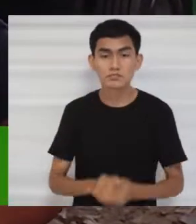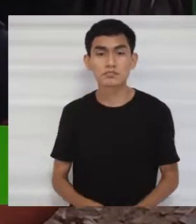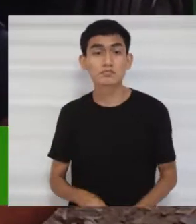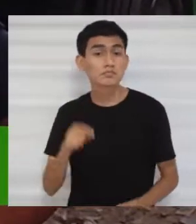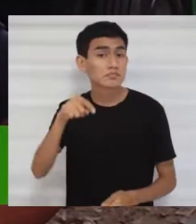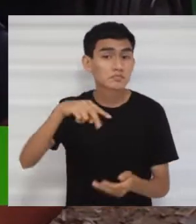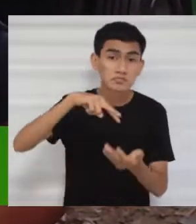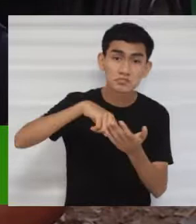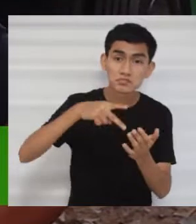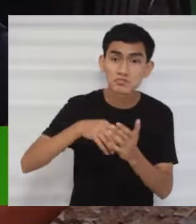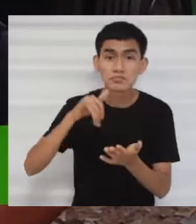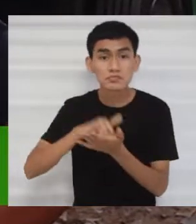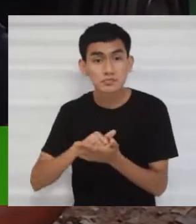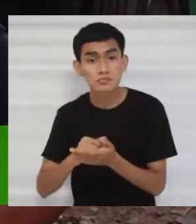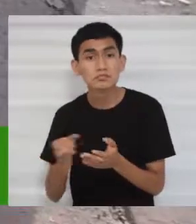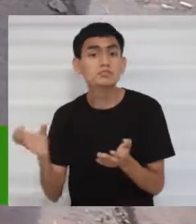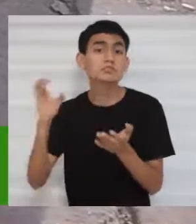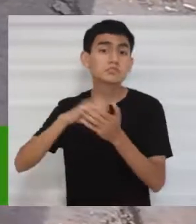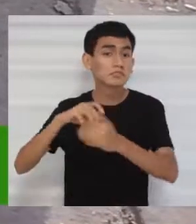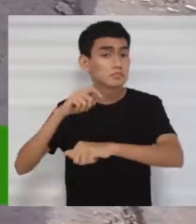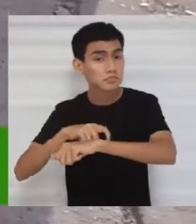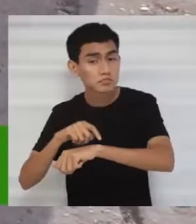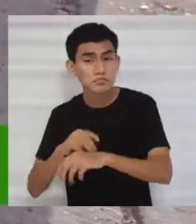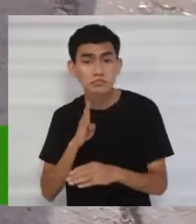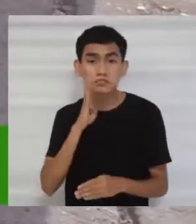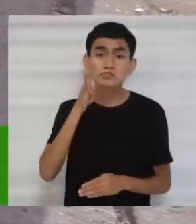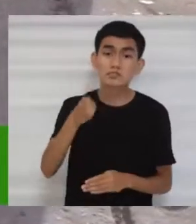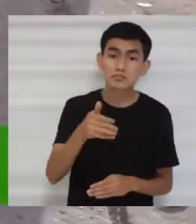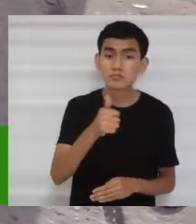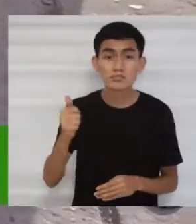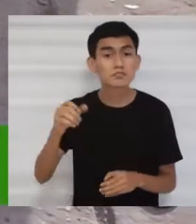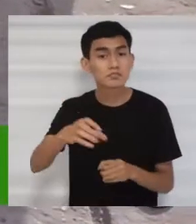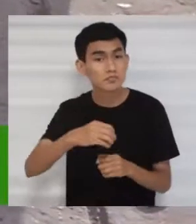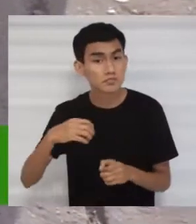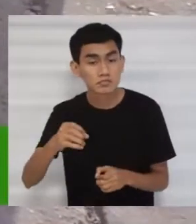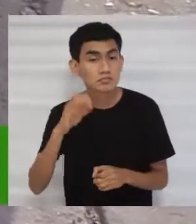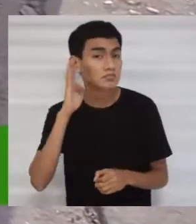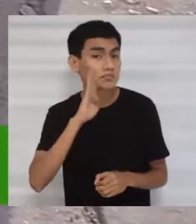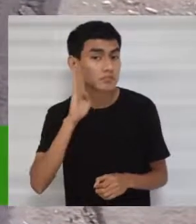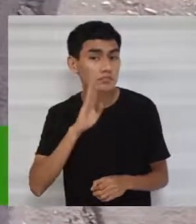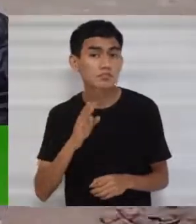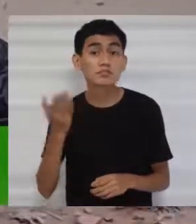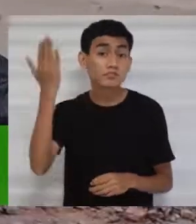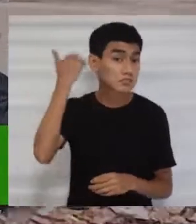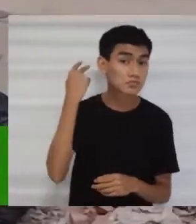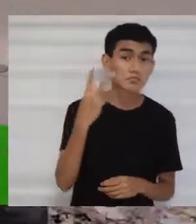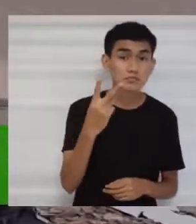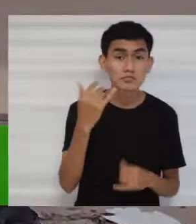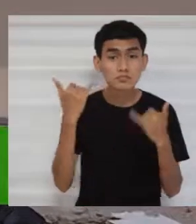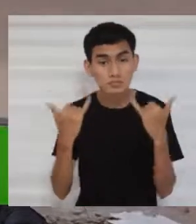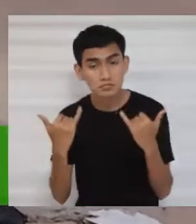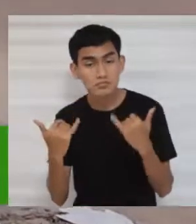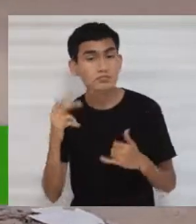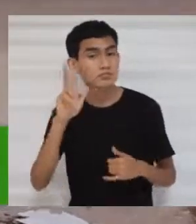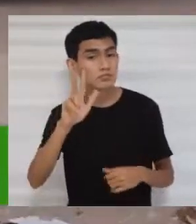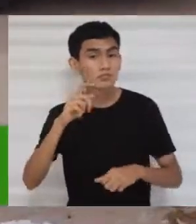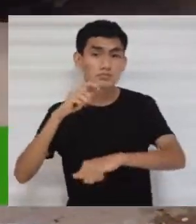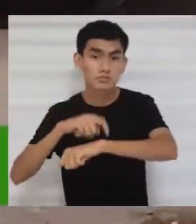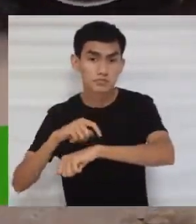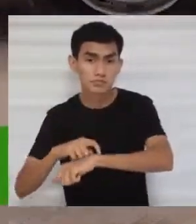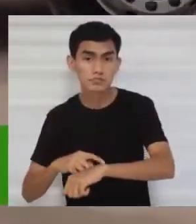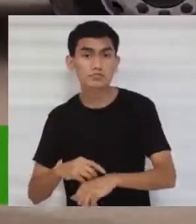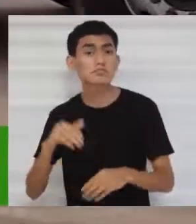estemos entrando con mayor frecuencia, ¿no?, de aumentar de 2 a 3 por semana las principales